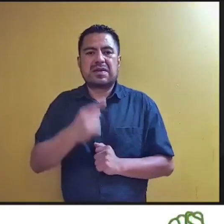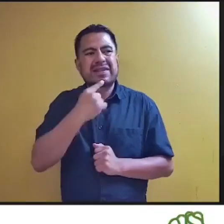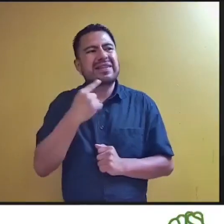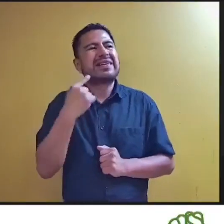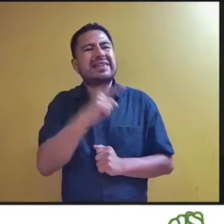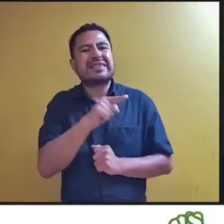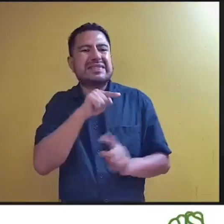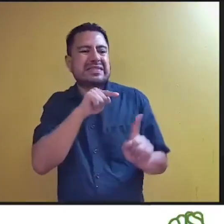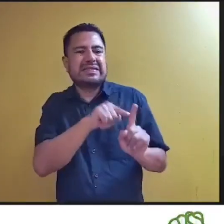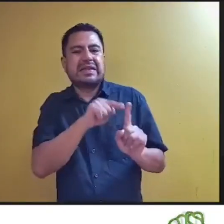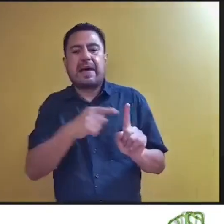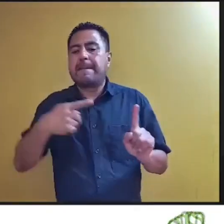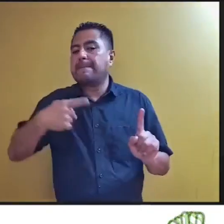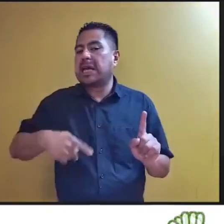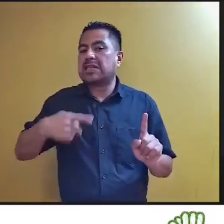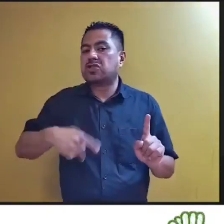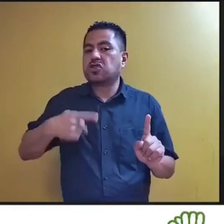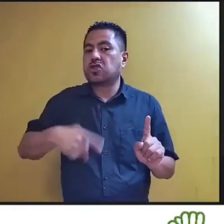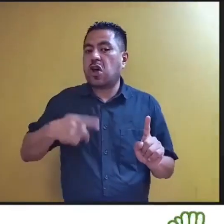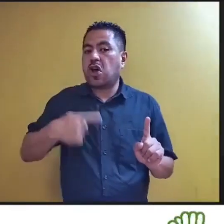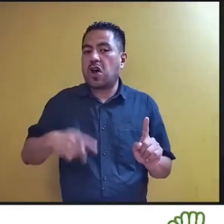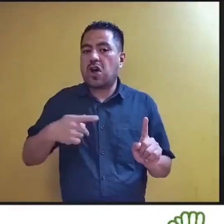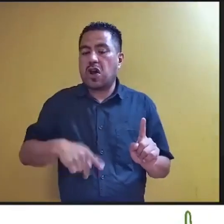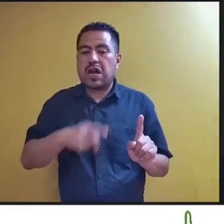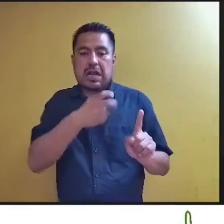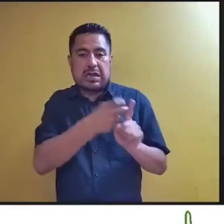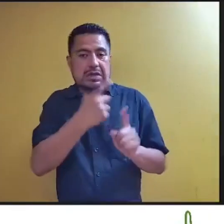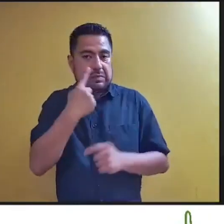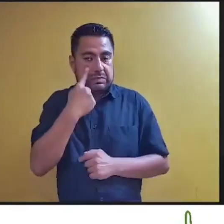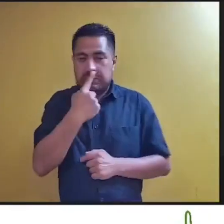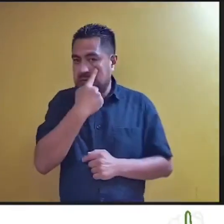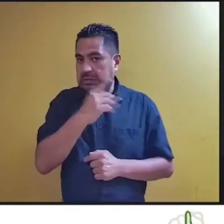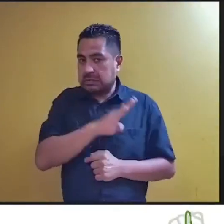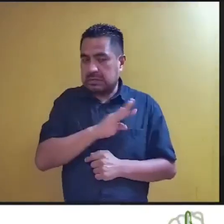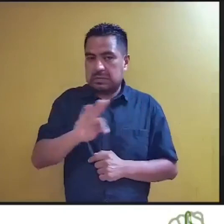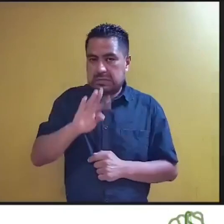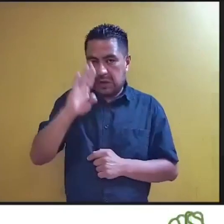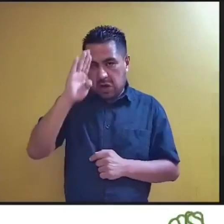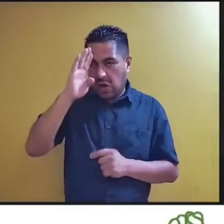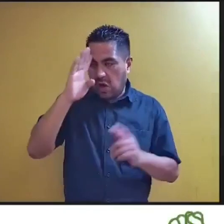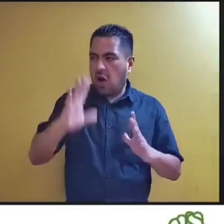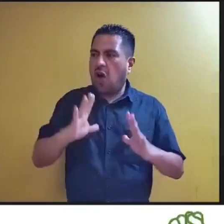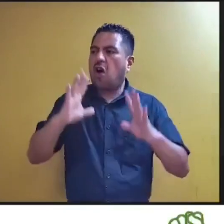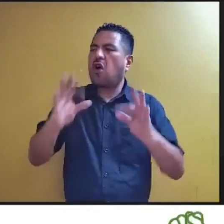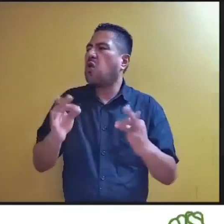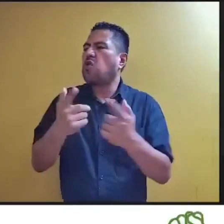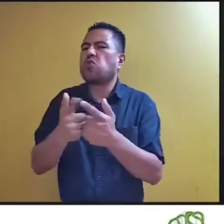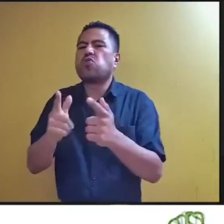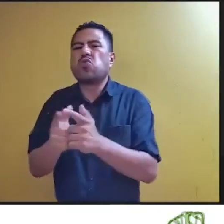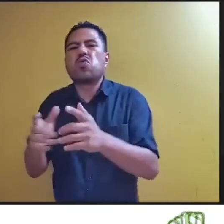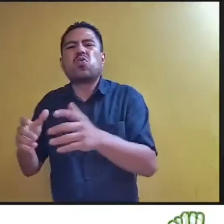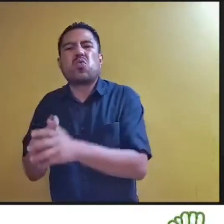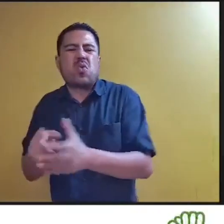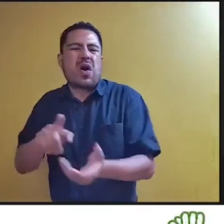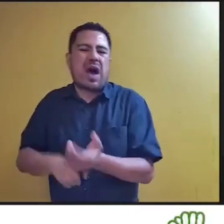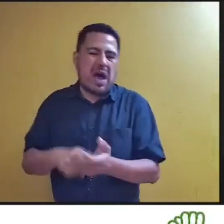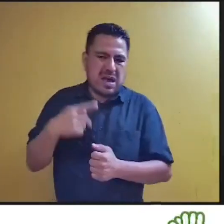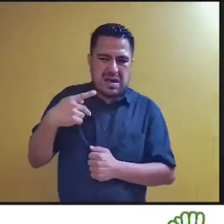demandante es una ciudadana. Sobre todo hay que considerar eso, su origen, su género,